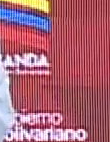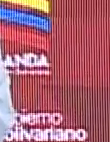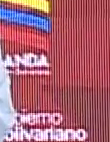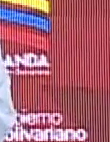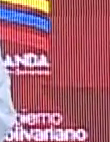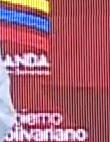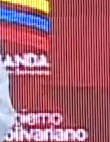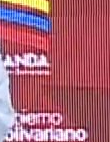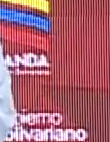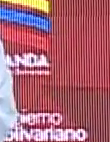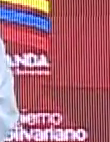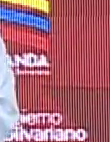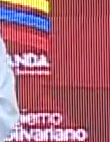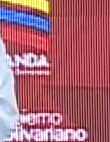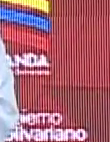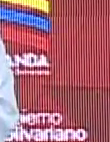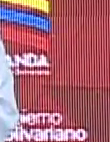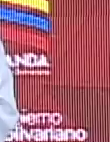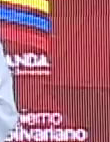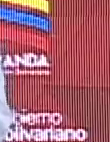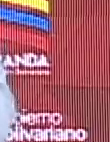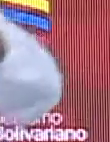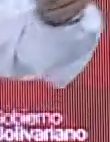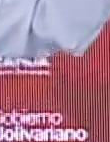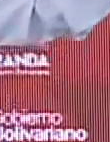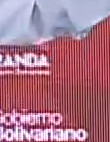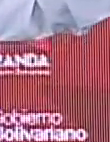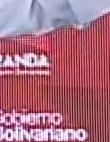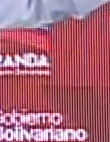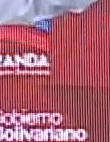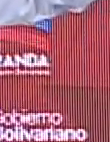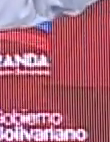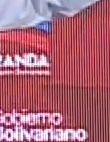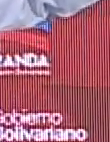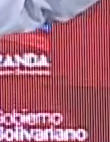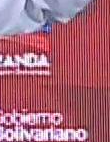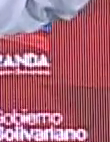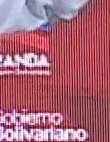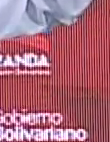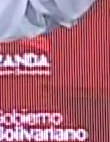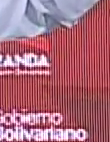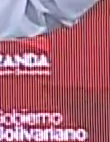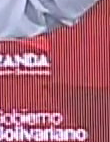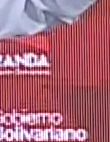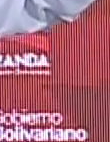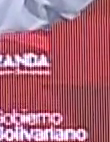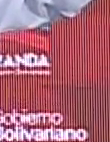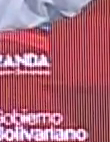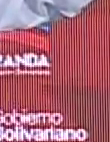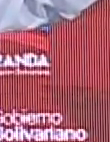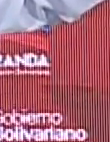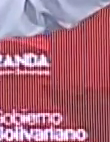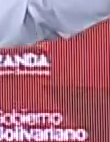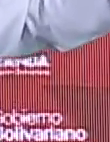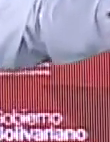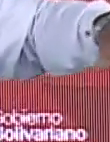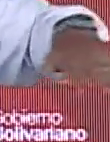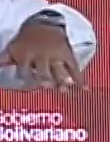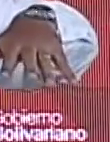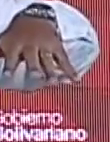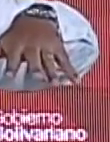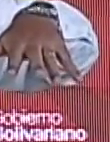Si es la verdad, incomparable. Solamente aquí en el norte de Santander, en Cúcuta, donde viven nuestros hermanos